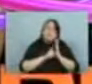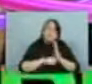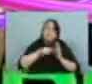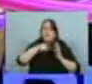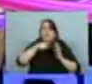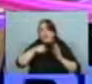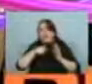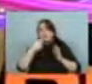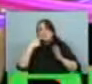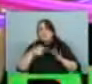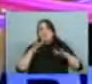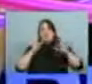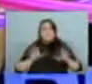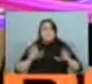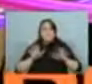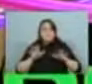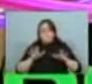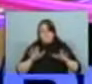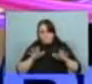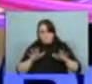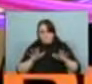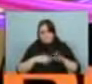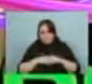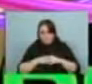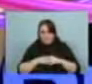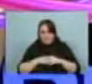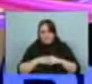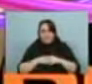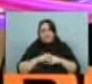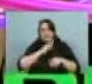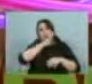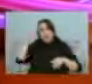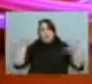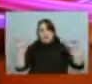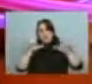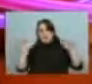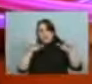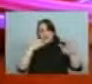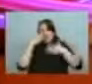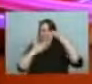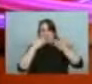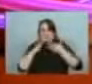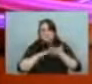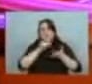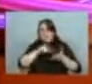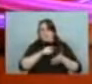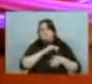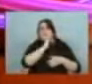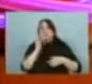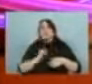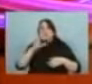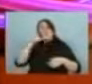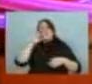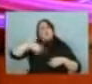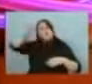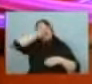la vista, parece destinada a continuar chapaleando en el impiadoso fango mediático. ¿Qué va a ser? ¿Ustedes se acuerdan que Zulma Lovato se había puesto de